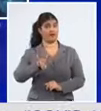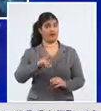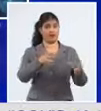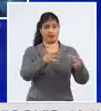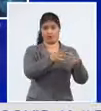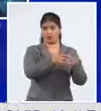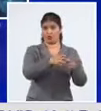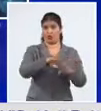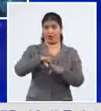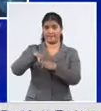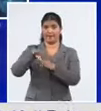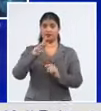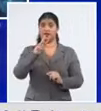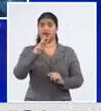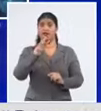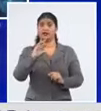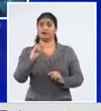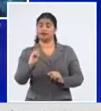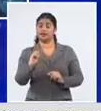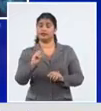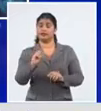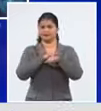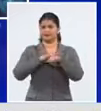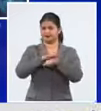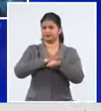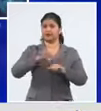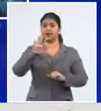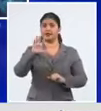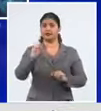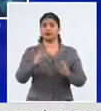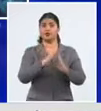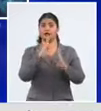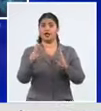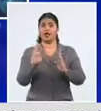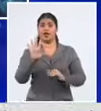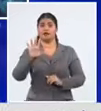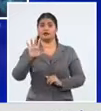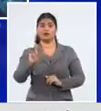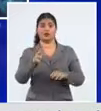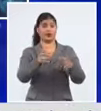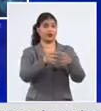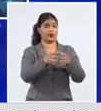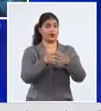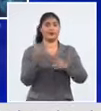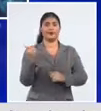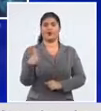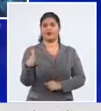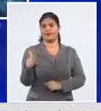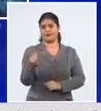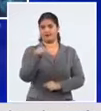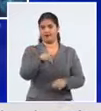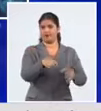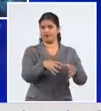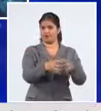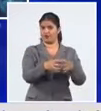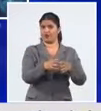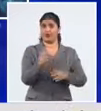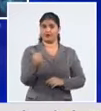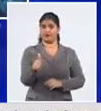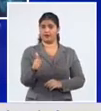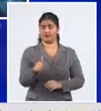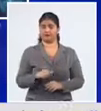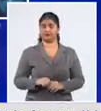entre 50 y 59 años, 10 personas. Estamos hablando de